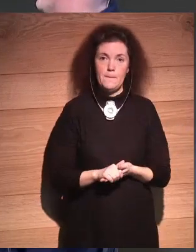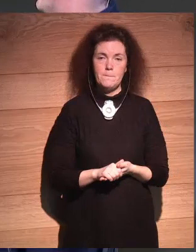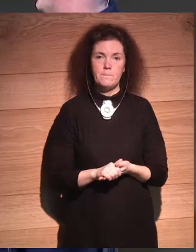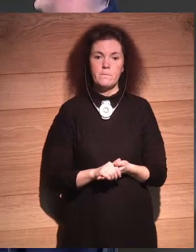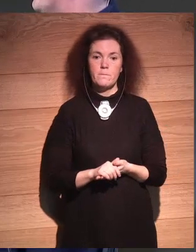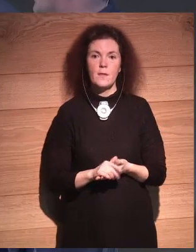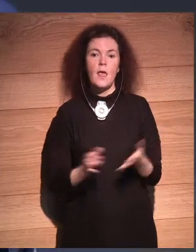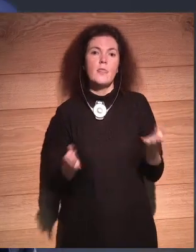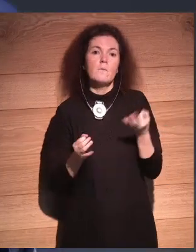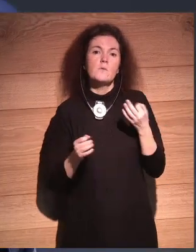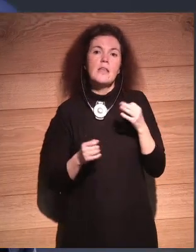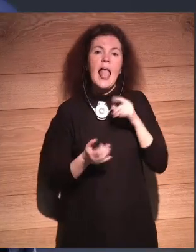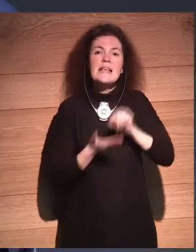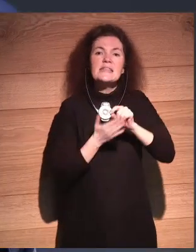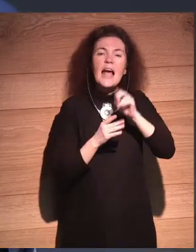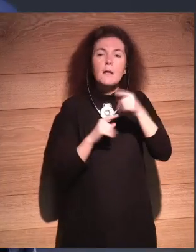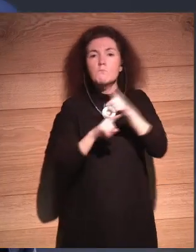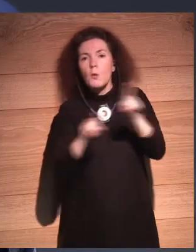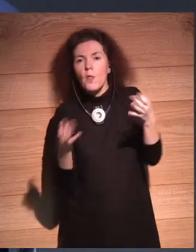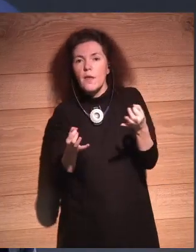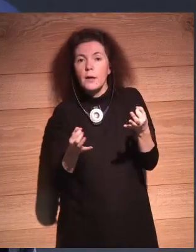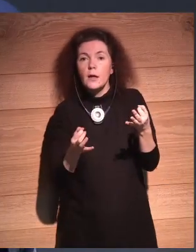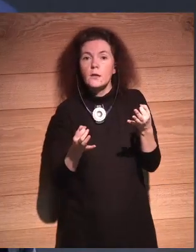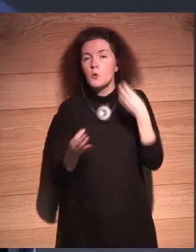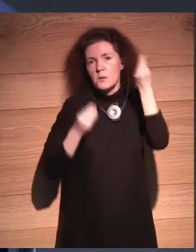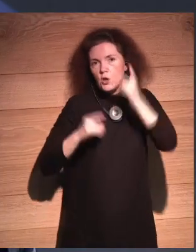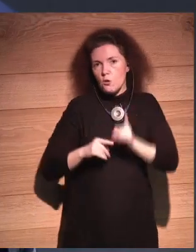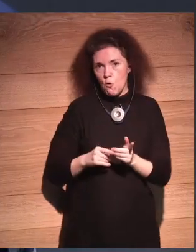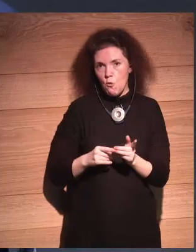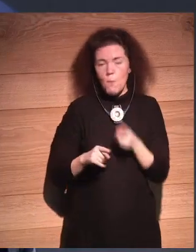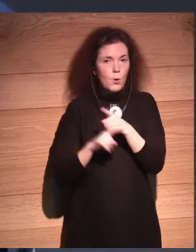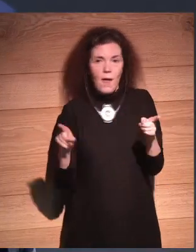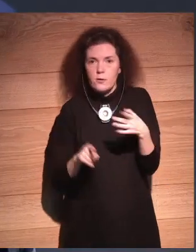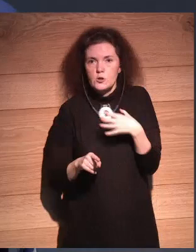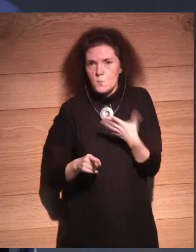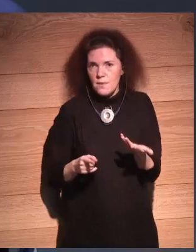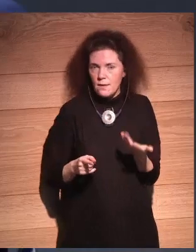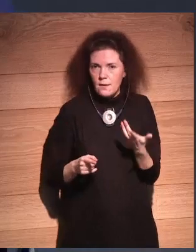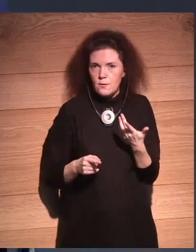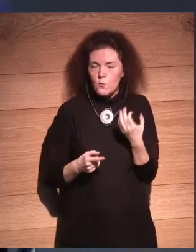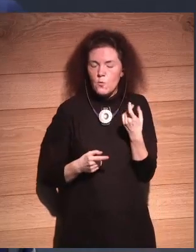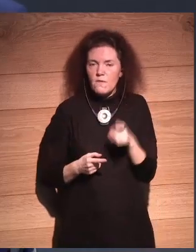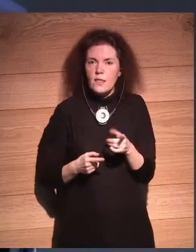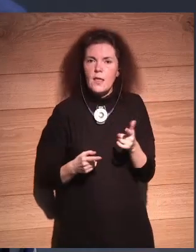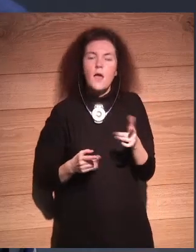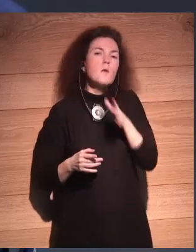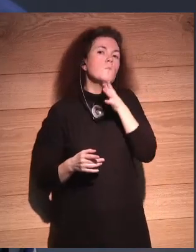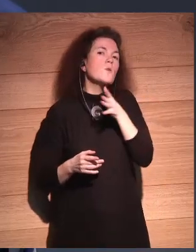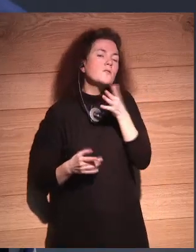¿Pero tenemos que prohibir Instagram? Yo no lo creo. No hay que prohibirlo. Por eso hay que encontrar